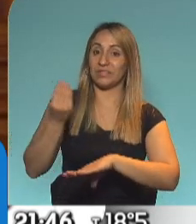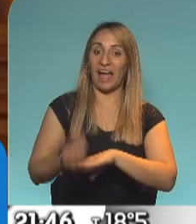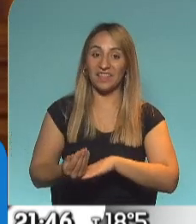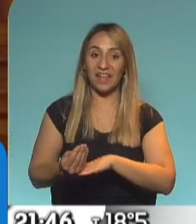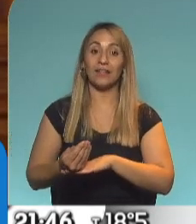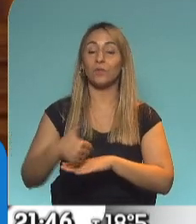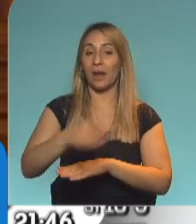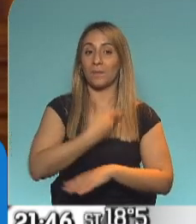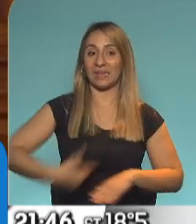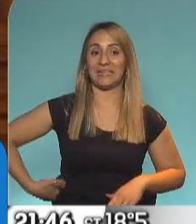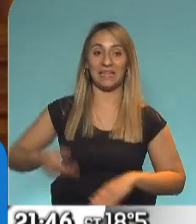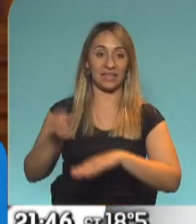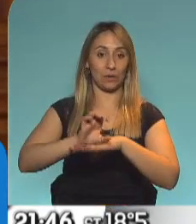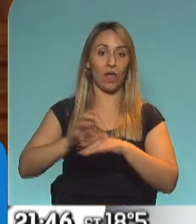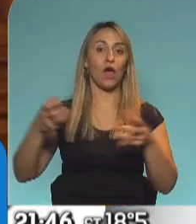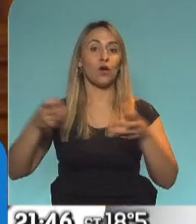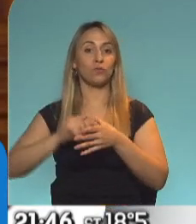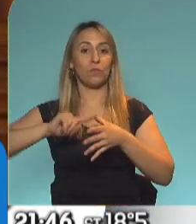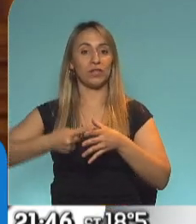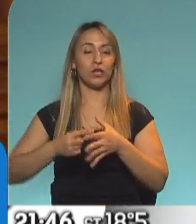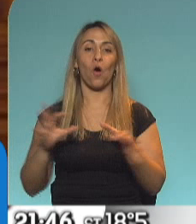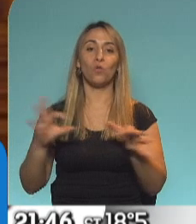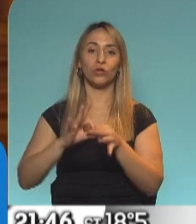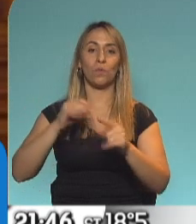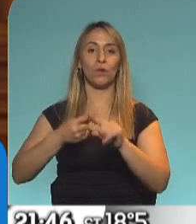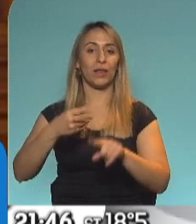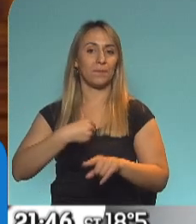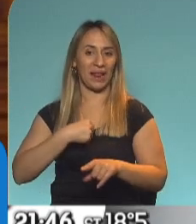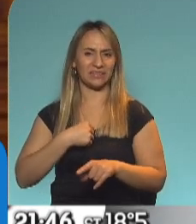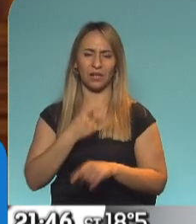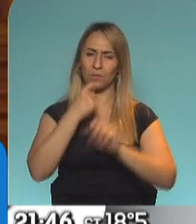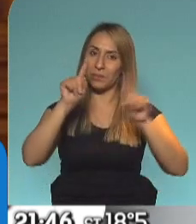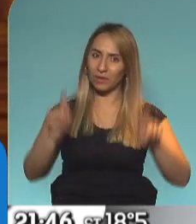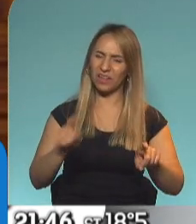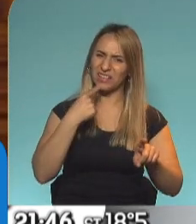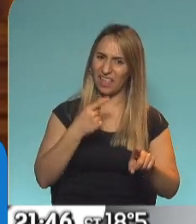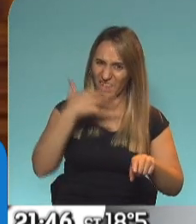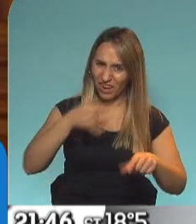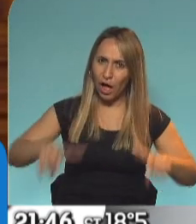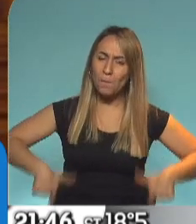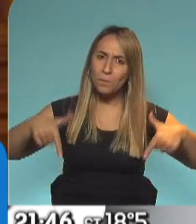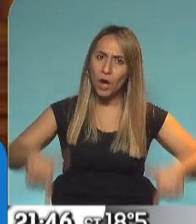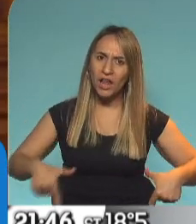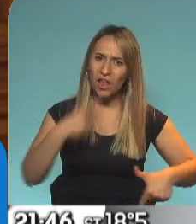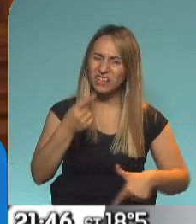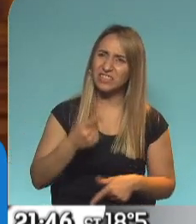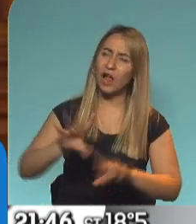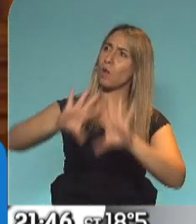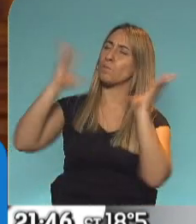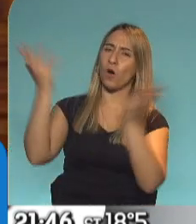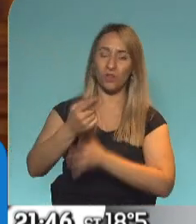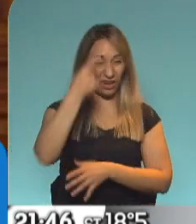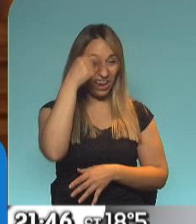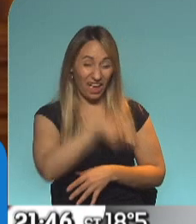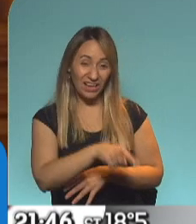Alianza Unión por la Esperanza. Y se hace una pregunta retórica. Dice: ¿en serio Lenín Moreno pretende que el resto del mundo crea